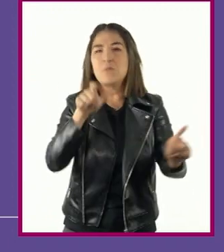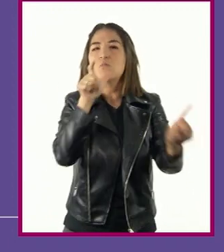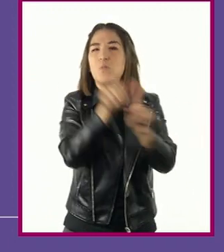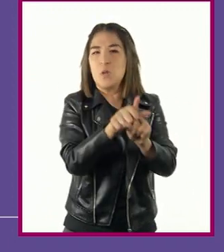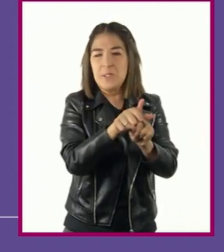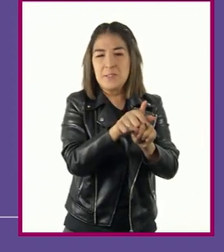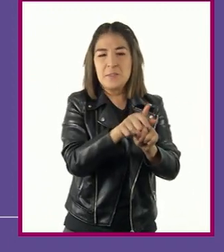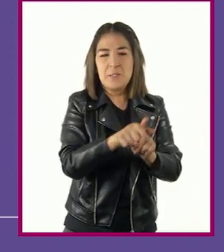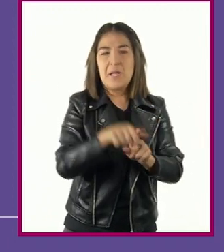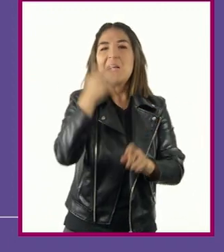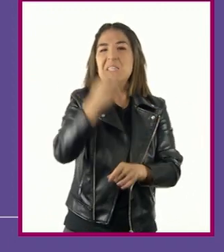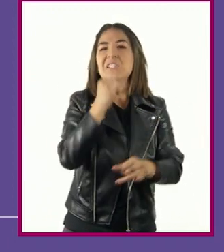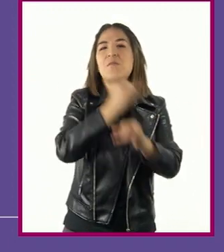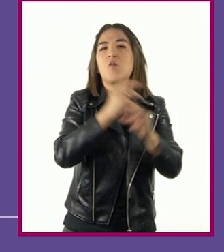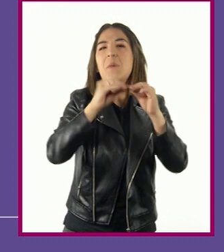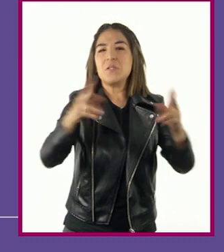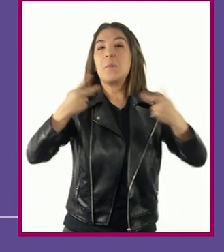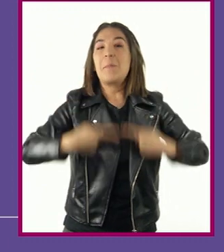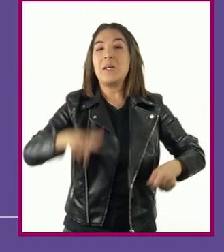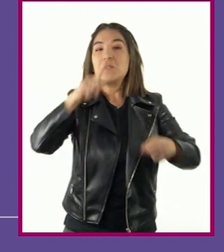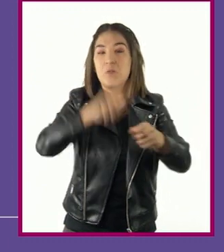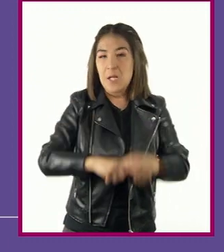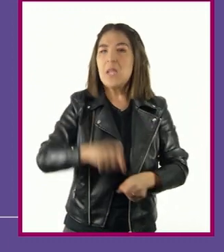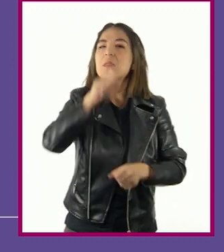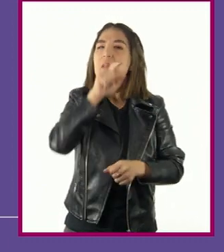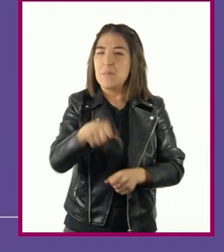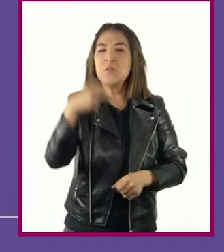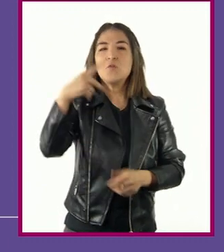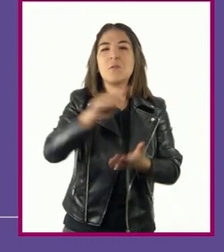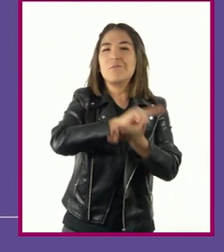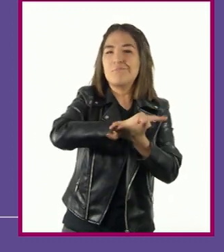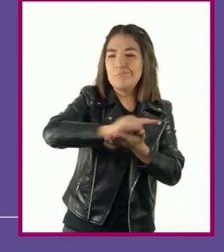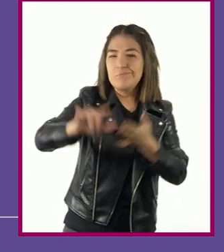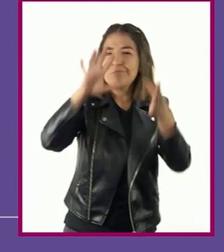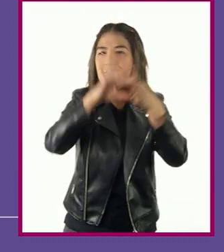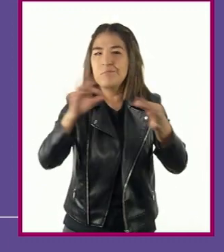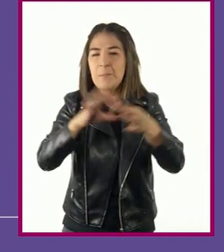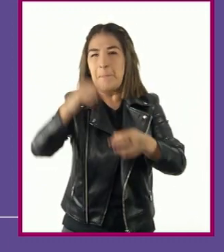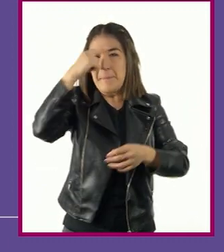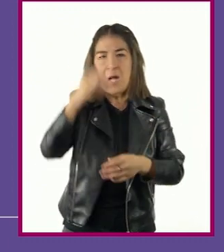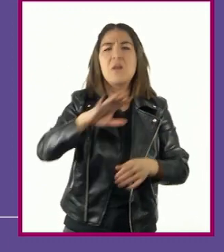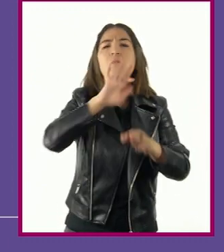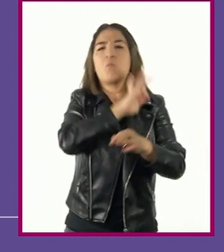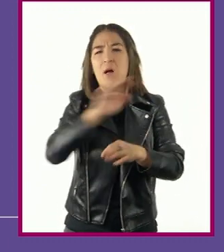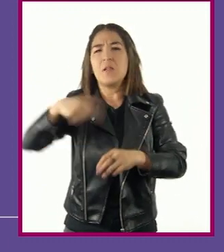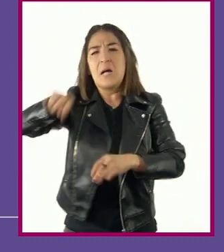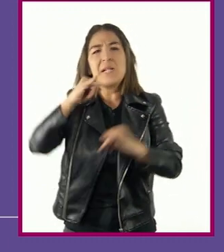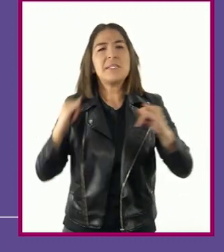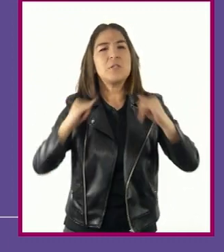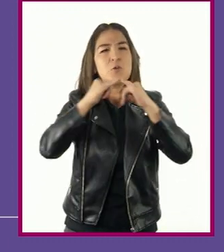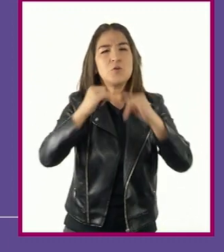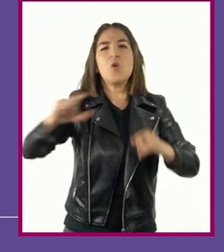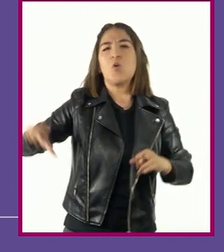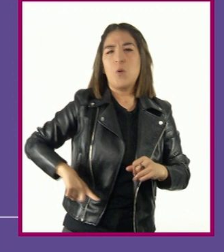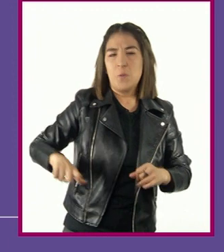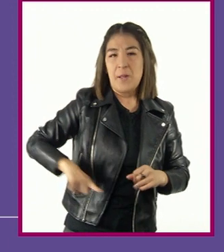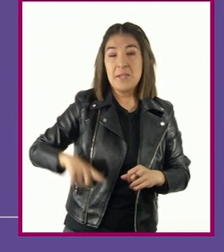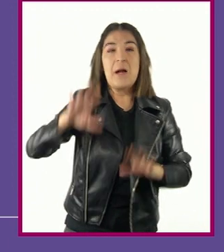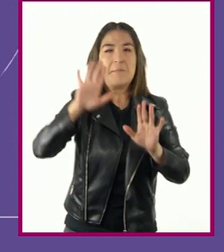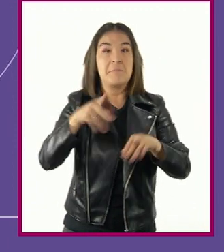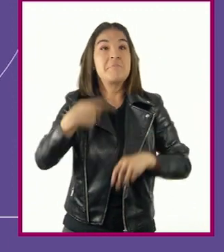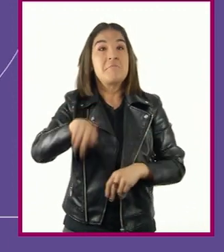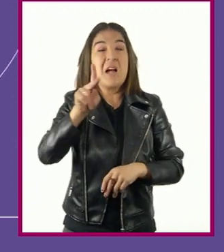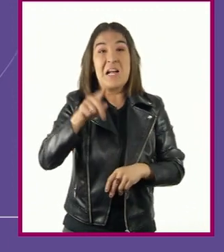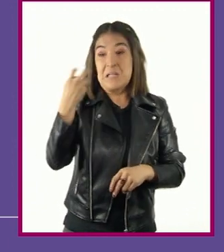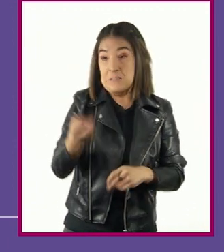protección de datos personales, así como la transparencia y apertura de las instituciones públicas. Pero